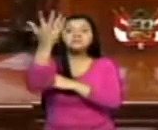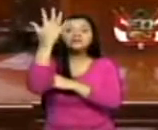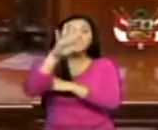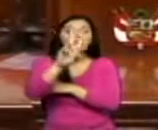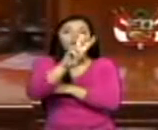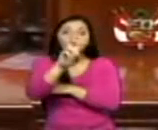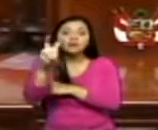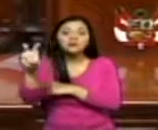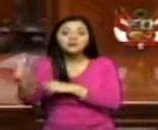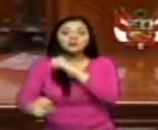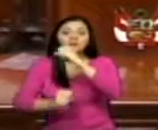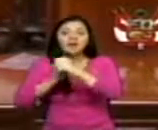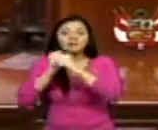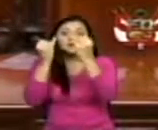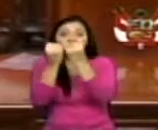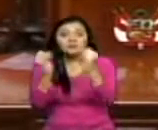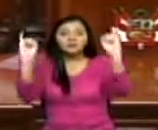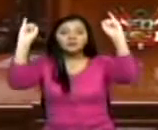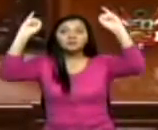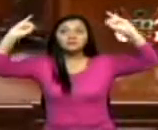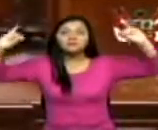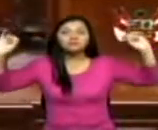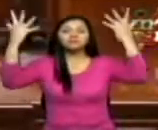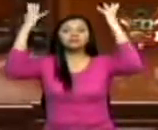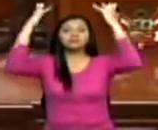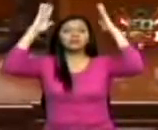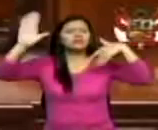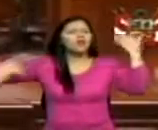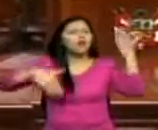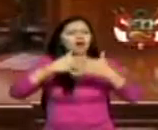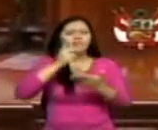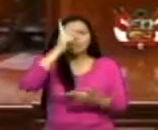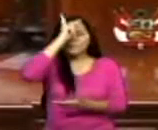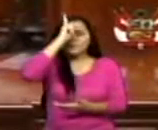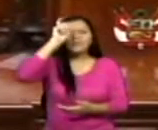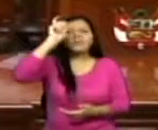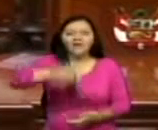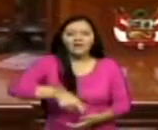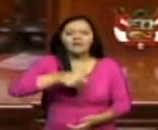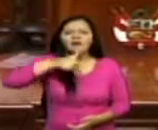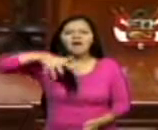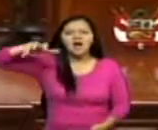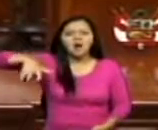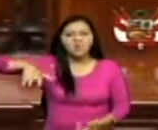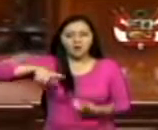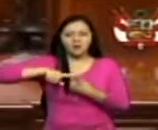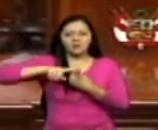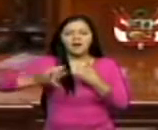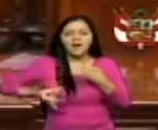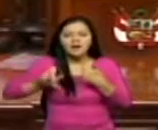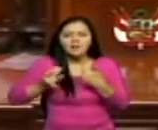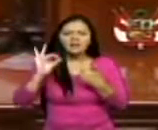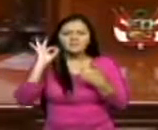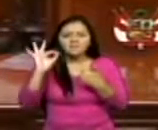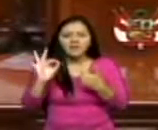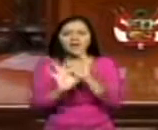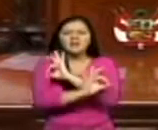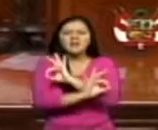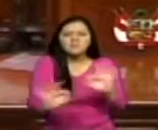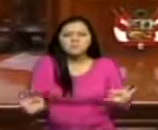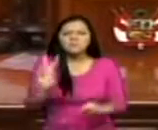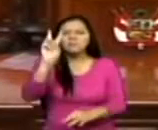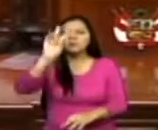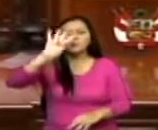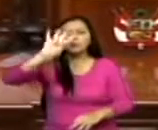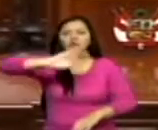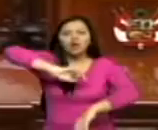Bicentenario, todos los peruanos deberán tener acceso al agua potable de calidad y desagüe las